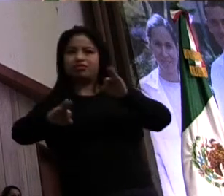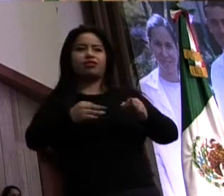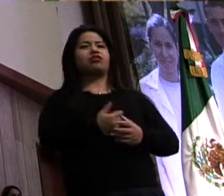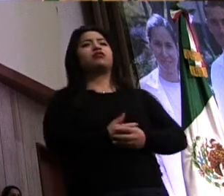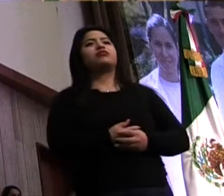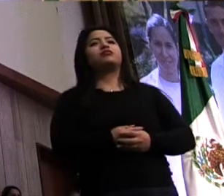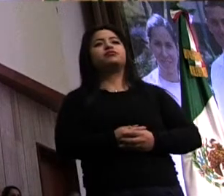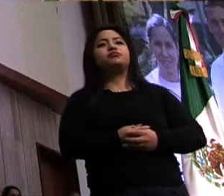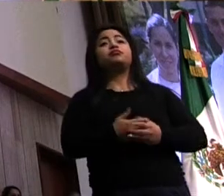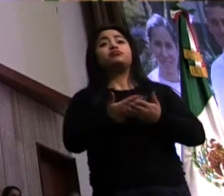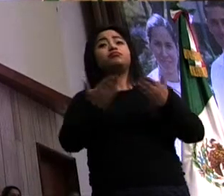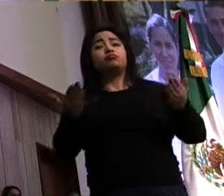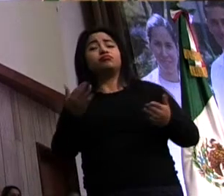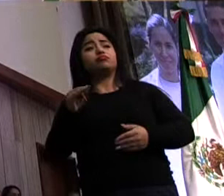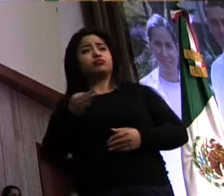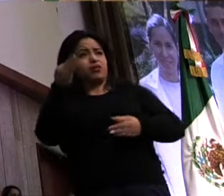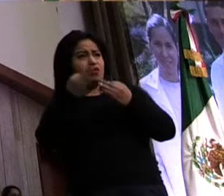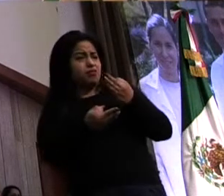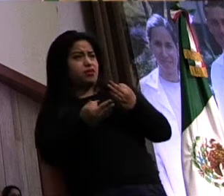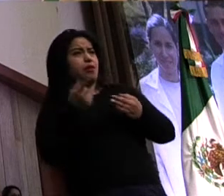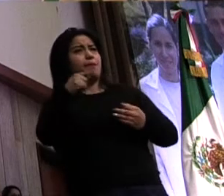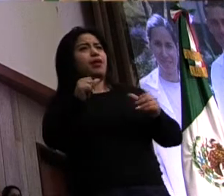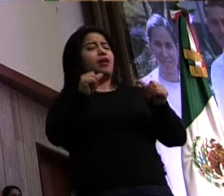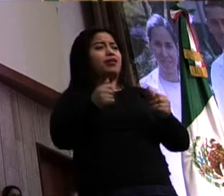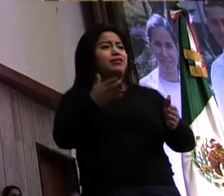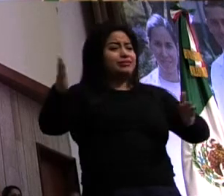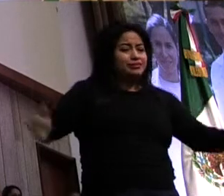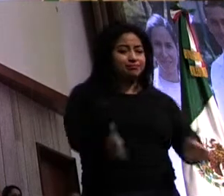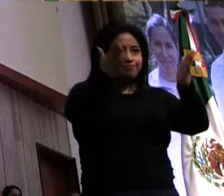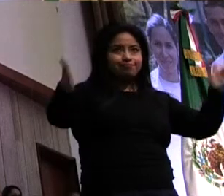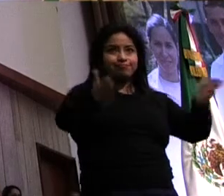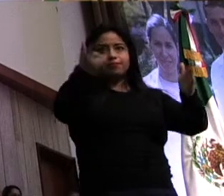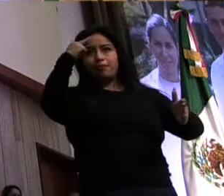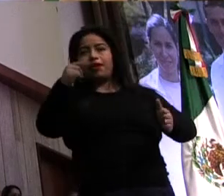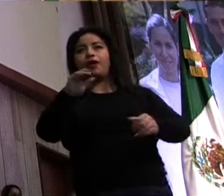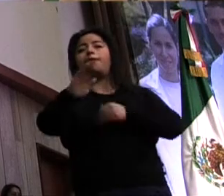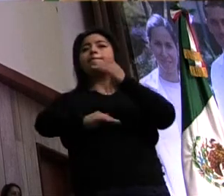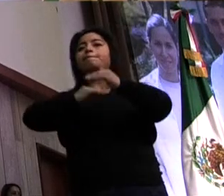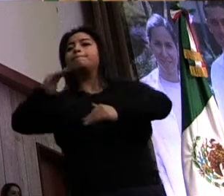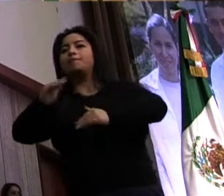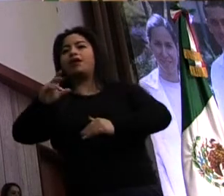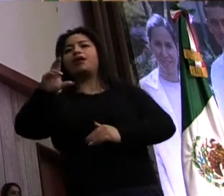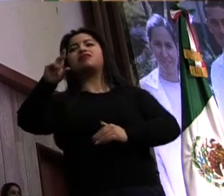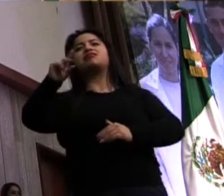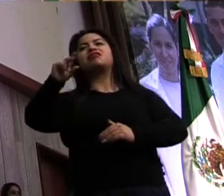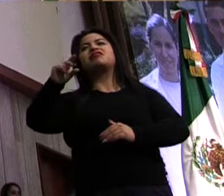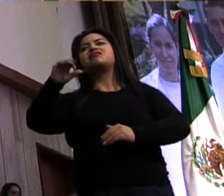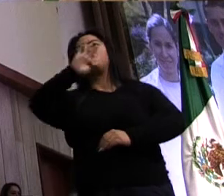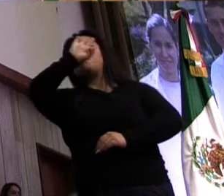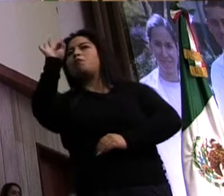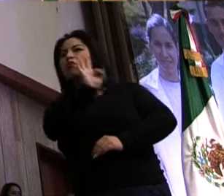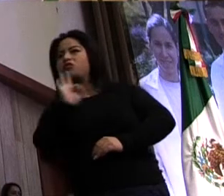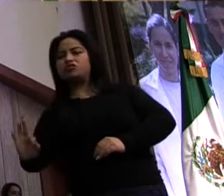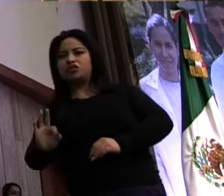además, con la finalidad de fortalecer el primer nivel de atención, el 30%